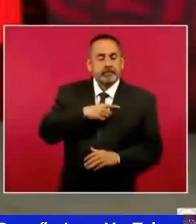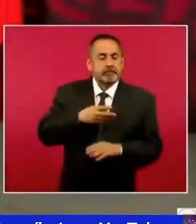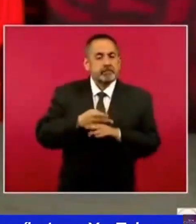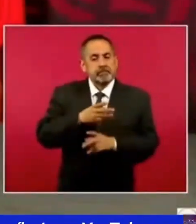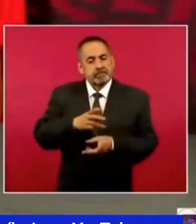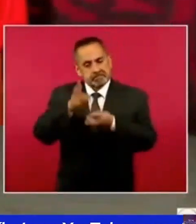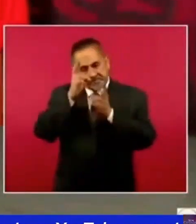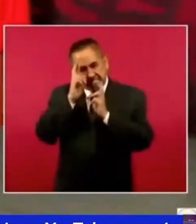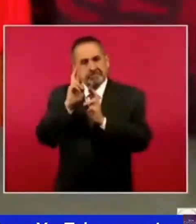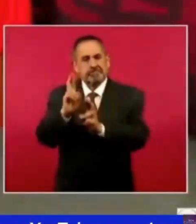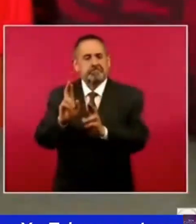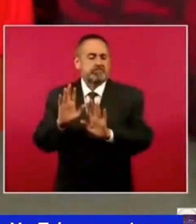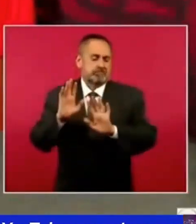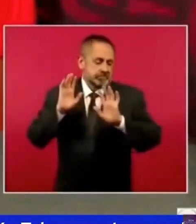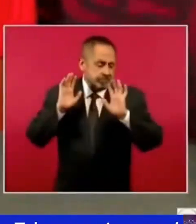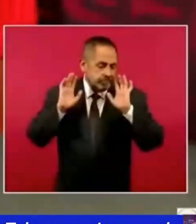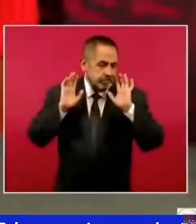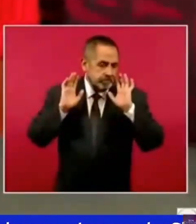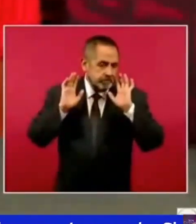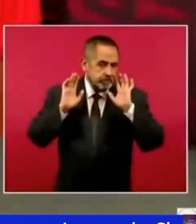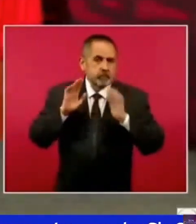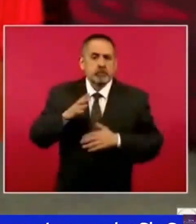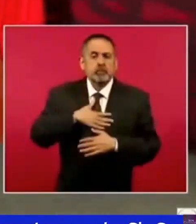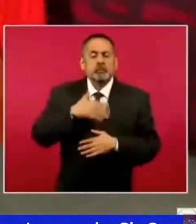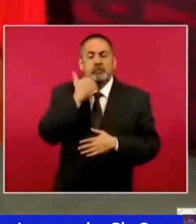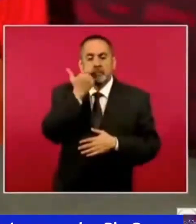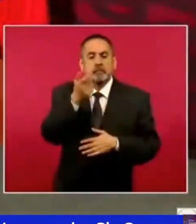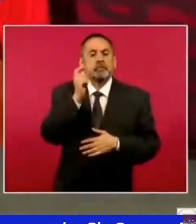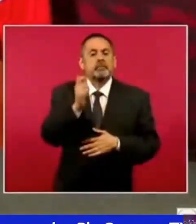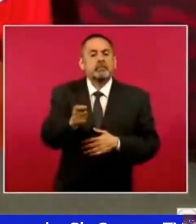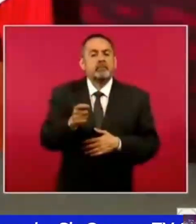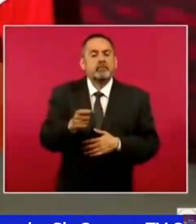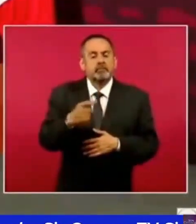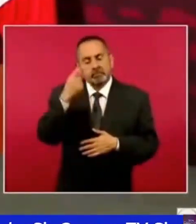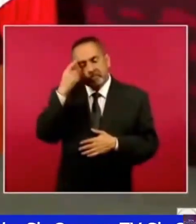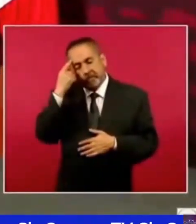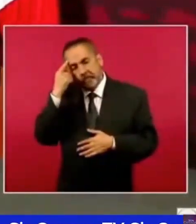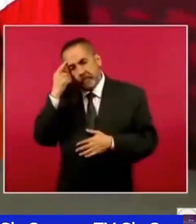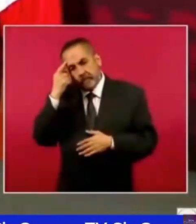respetuosos y lo que queremos es buscar